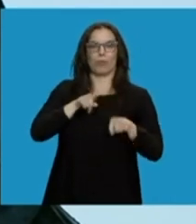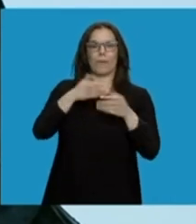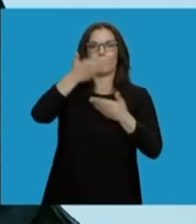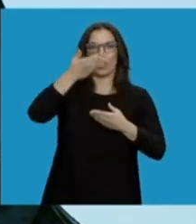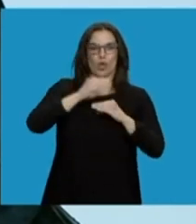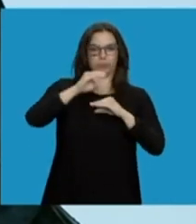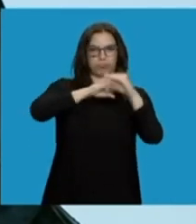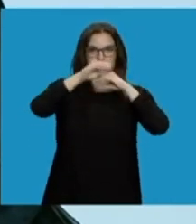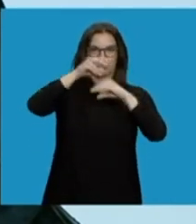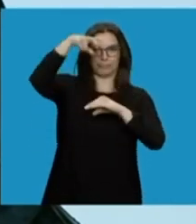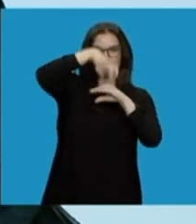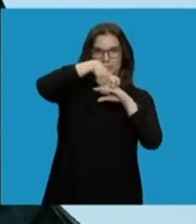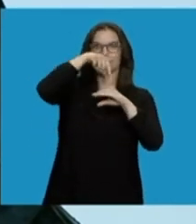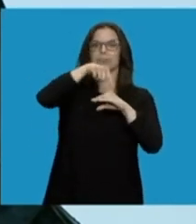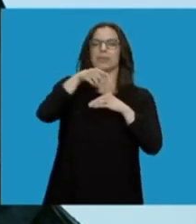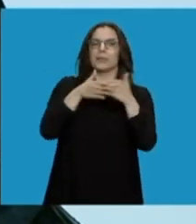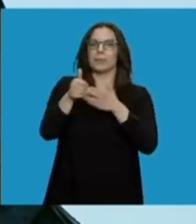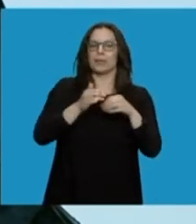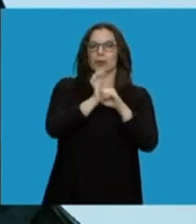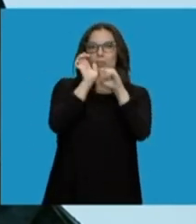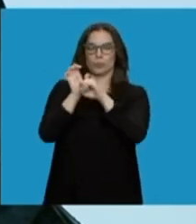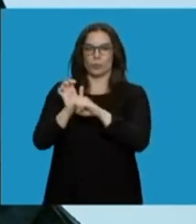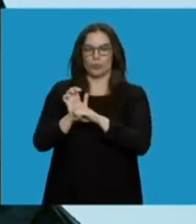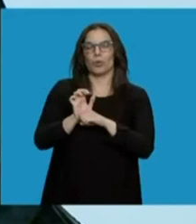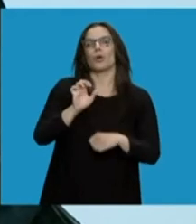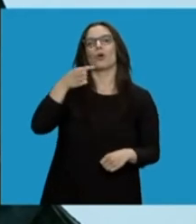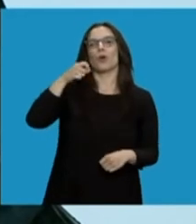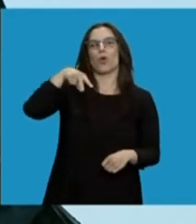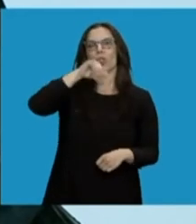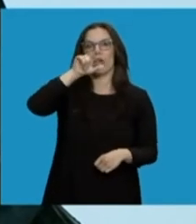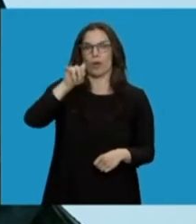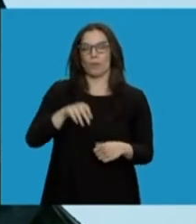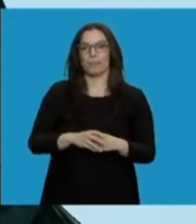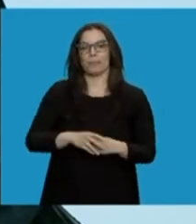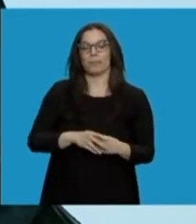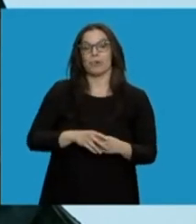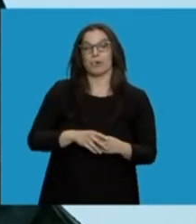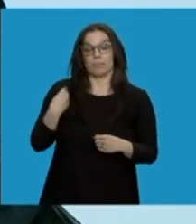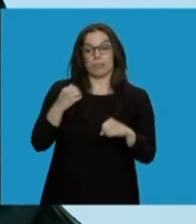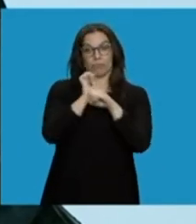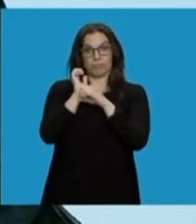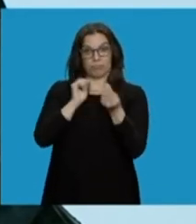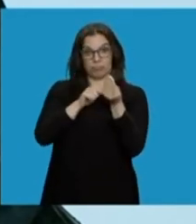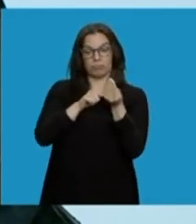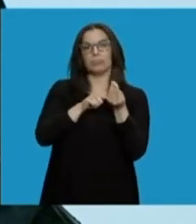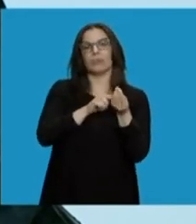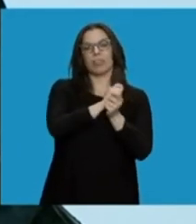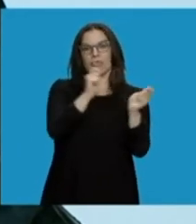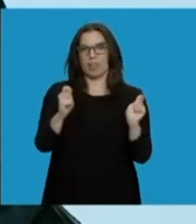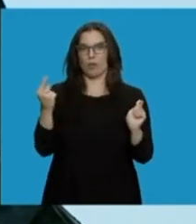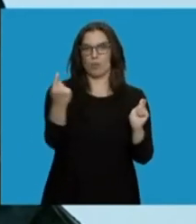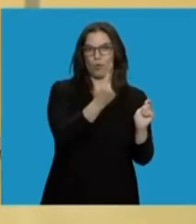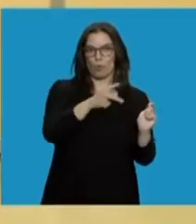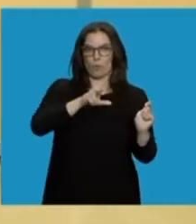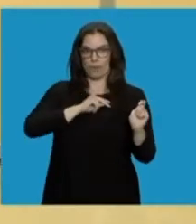es obra del escultor Gonzalo Coello. Cada premiado va a regresar a casa con una de esas estatuillas, pero además, como